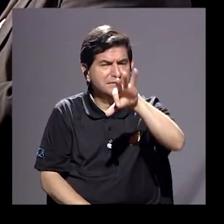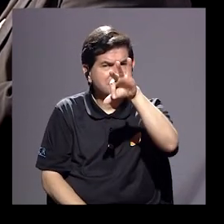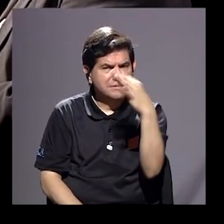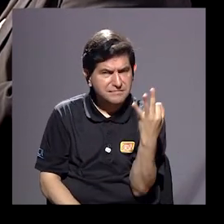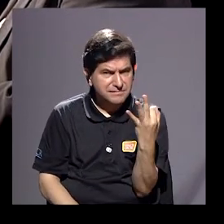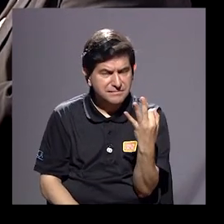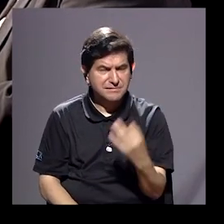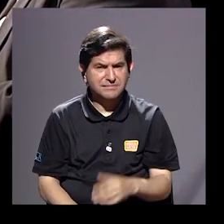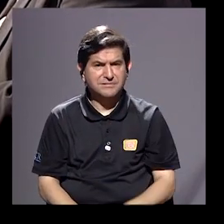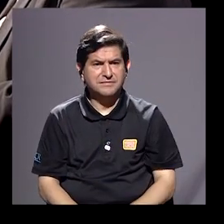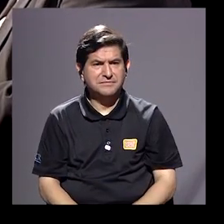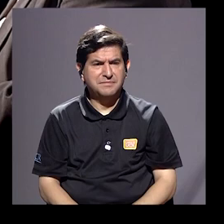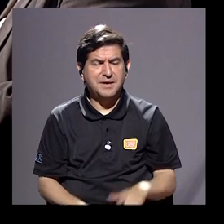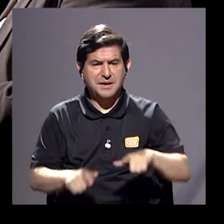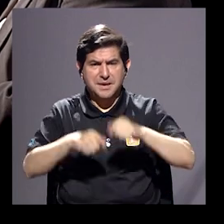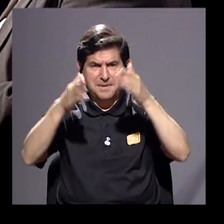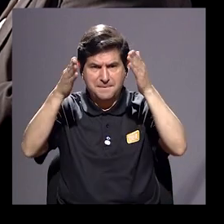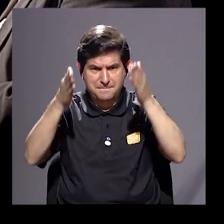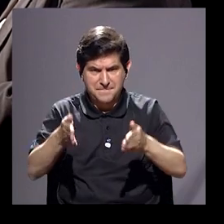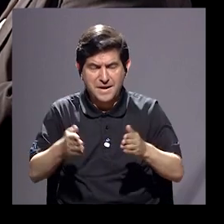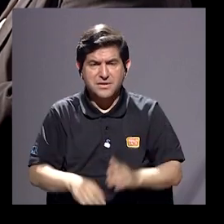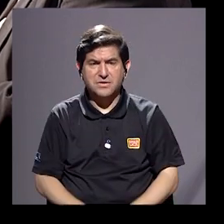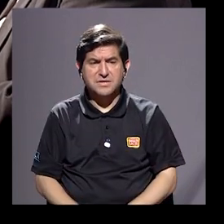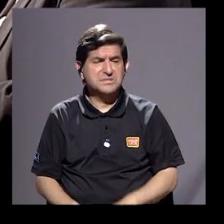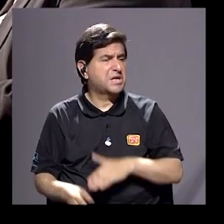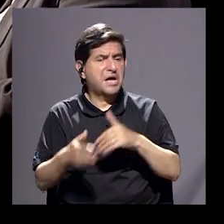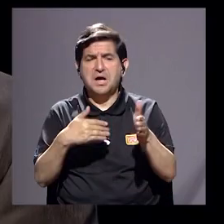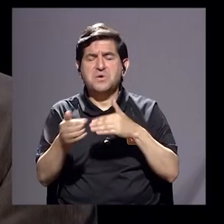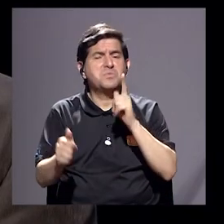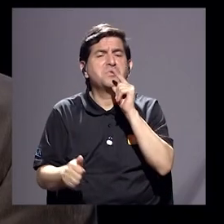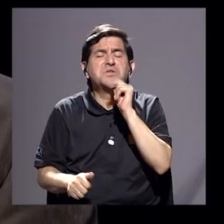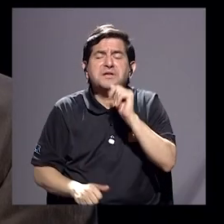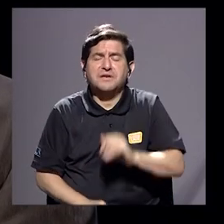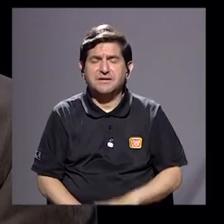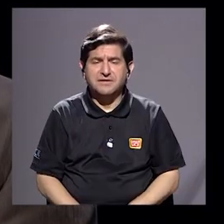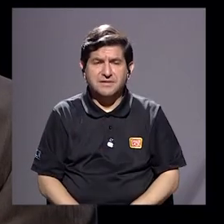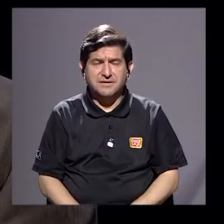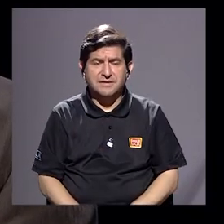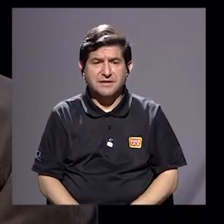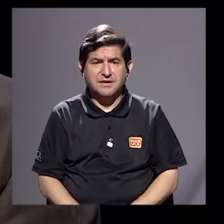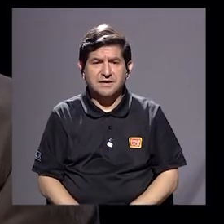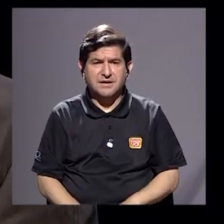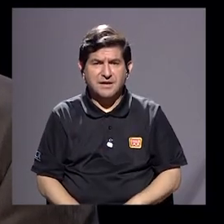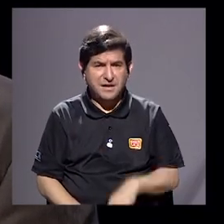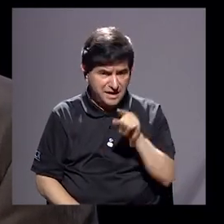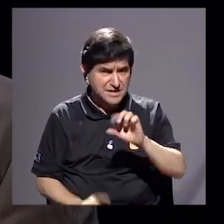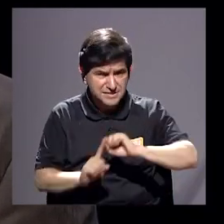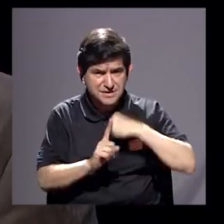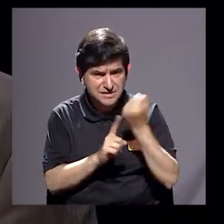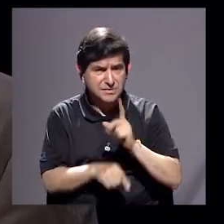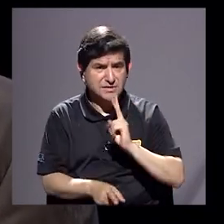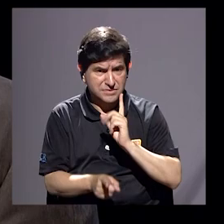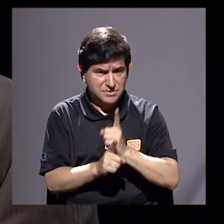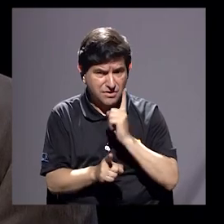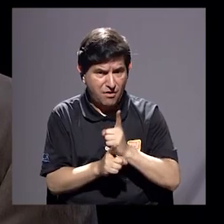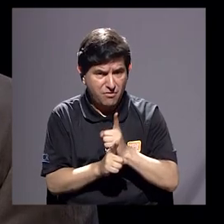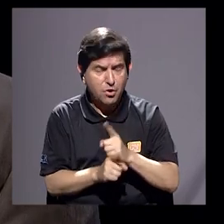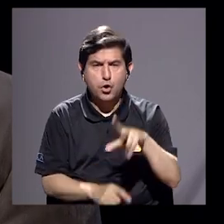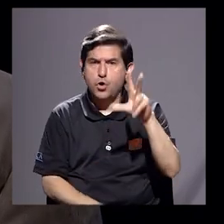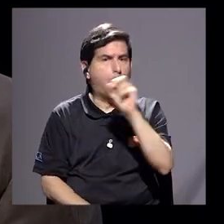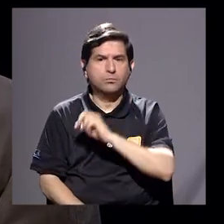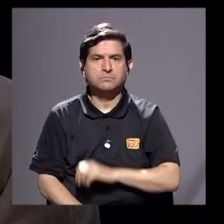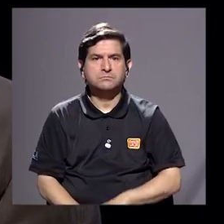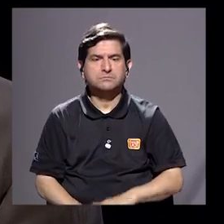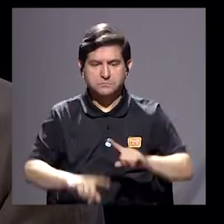el periodismo y el periodista es cualquiera es que el periodista es un cualquiera no no no no no no estamos claros de que no